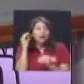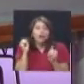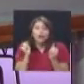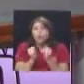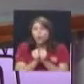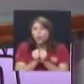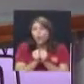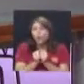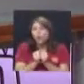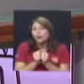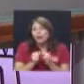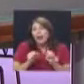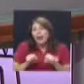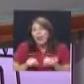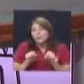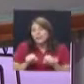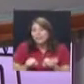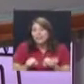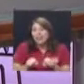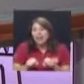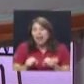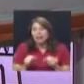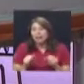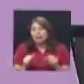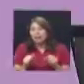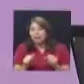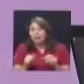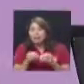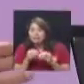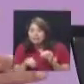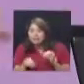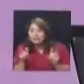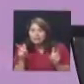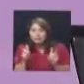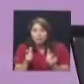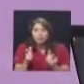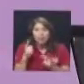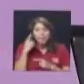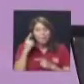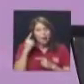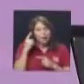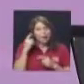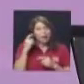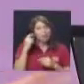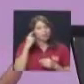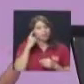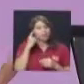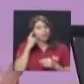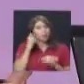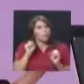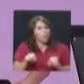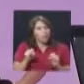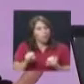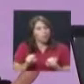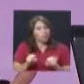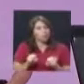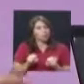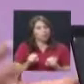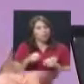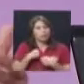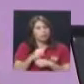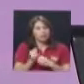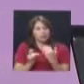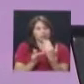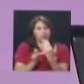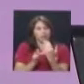para poder ser fértil para poder tener un invito a someterse a un in vitro